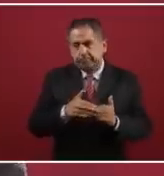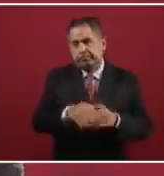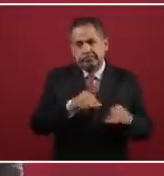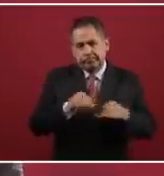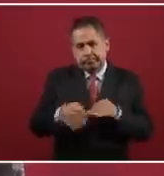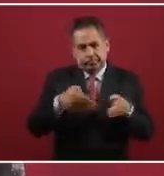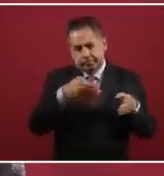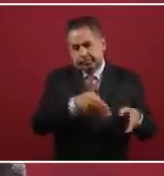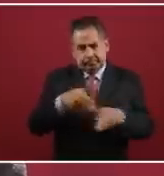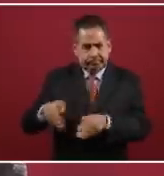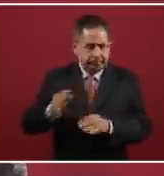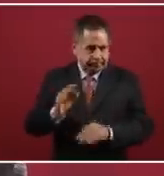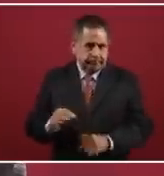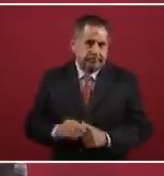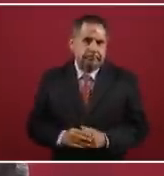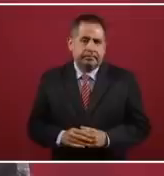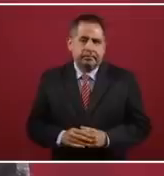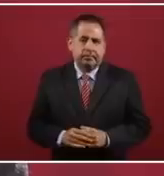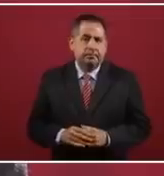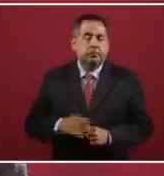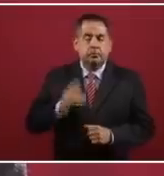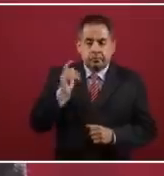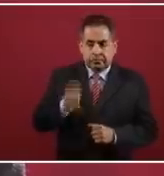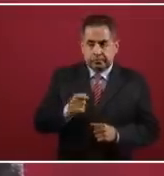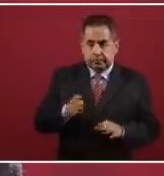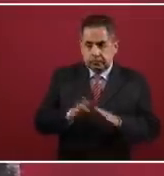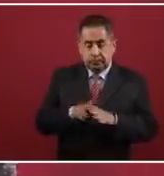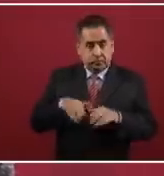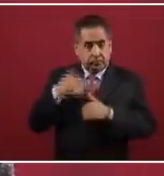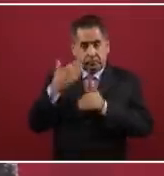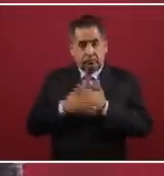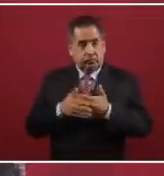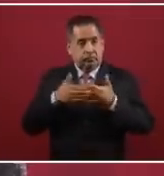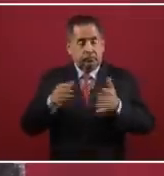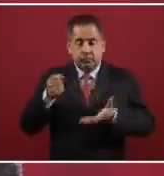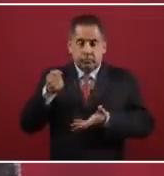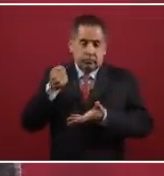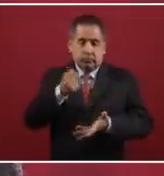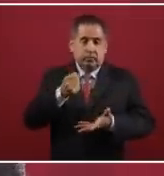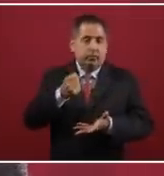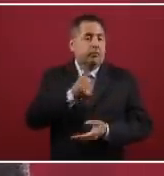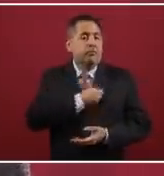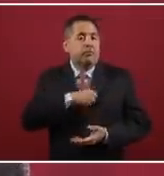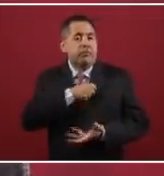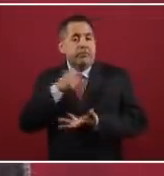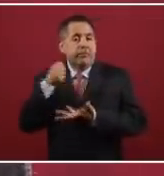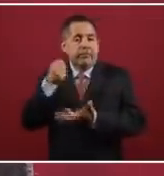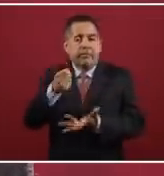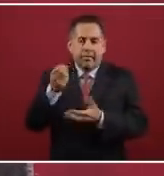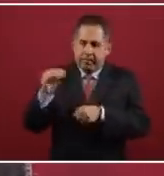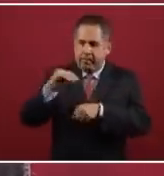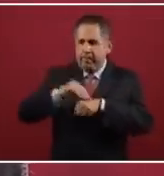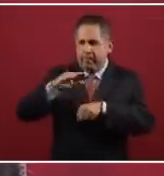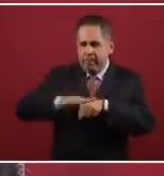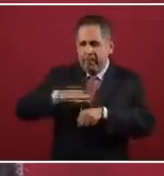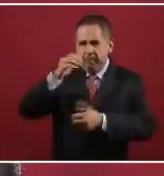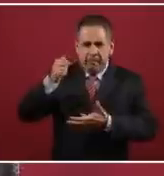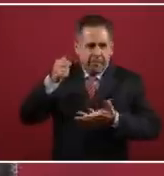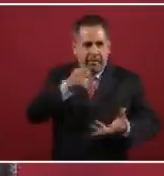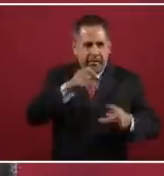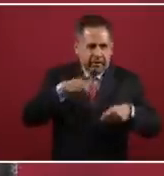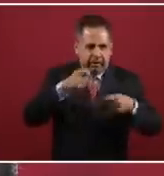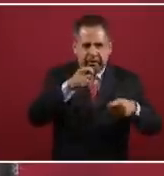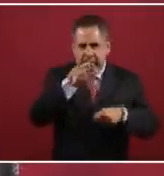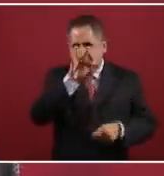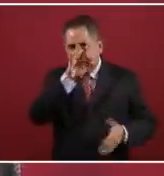trabajando en eso. De ahí que se vaya a ampliar el presupuesto de salud en 40 mil